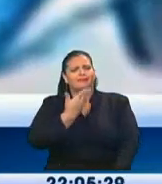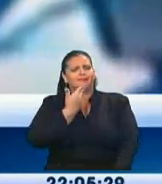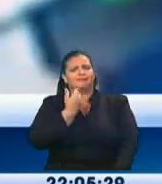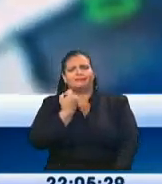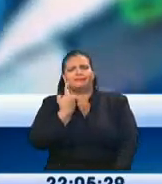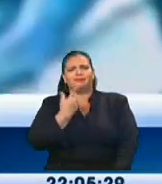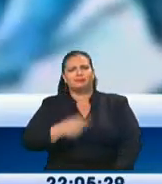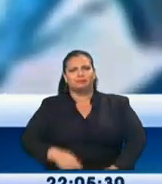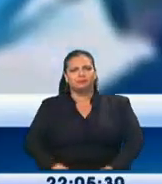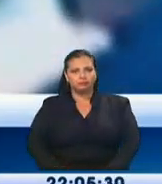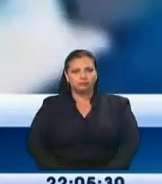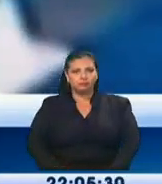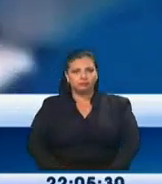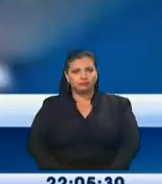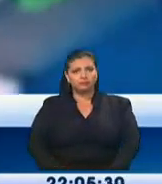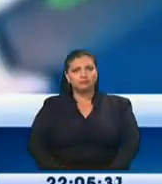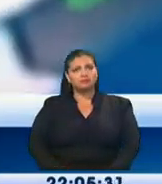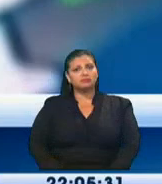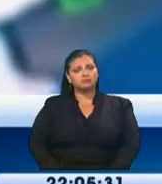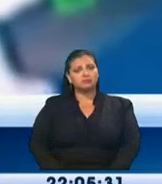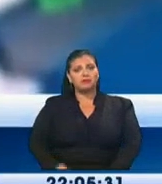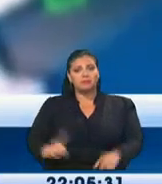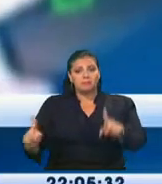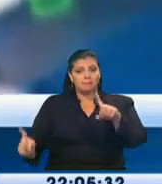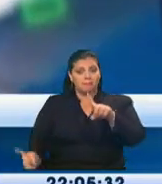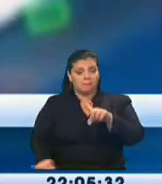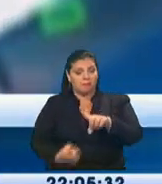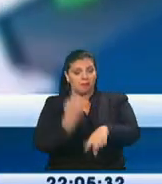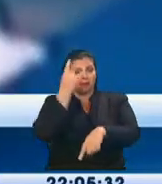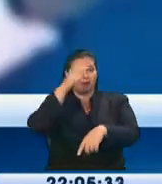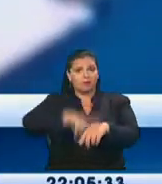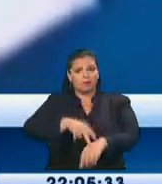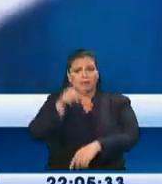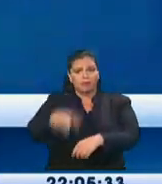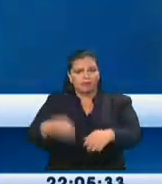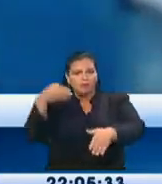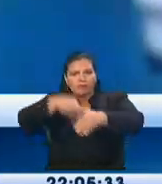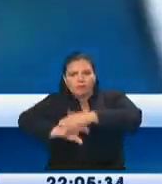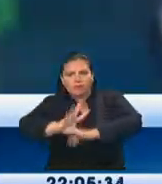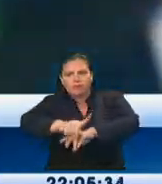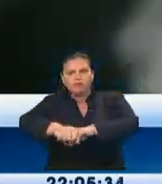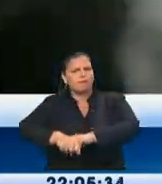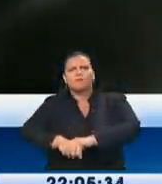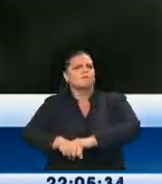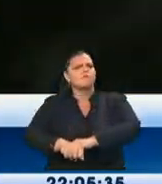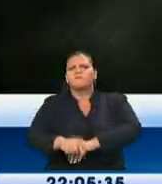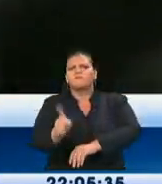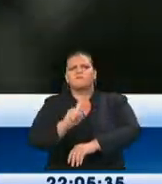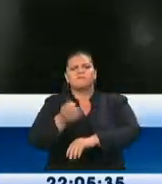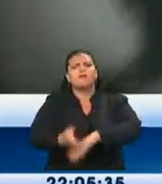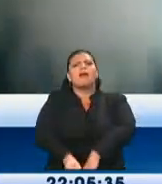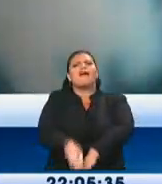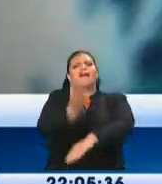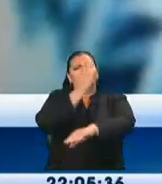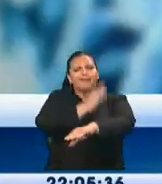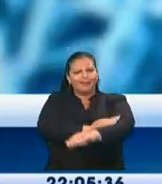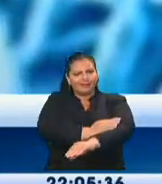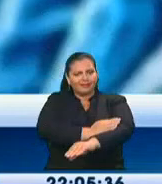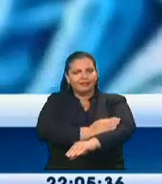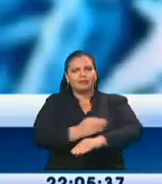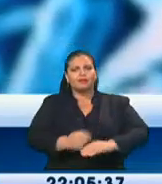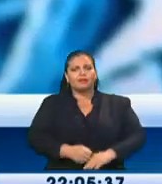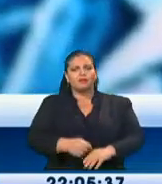la primera vez que en este local actúan los delincuentes, pues sus propietarios ya han sido víctimas de asalto. Hace 8